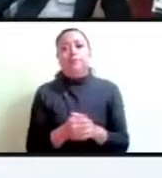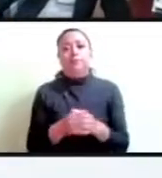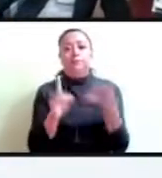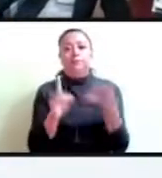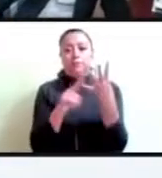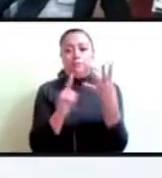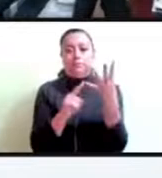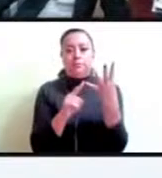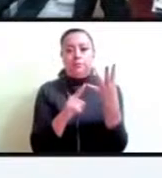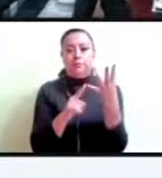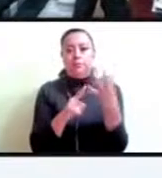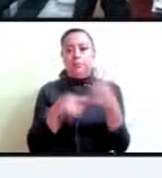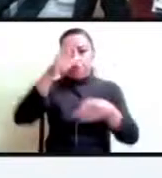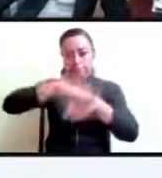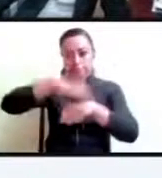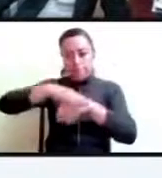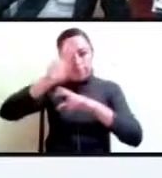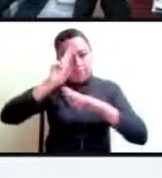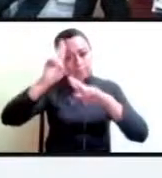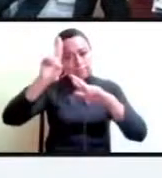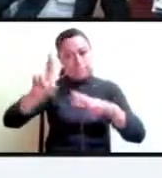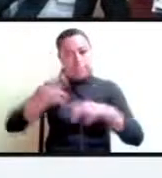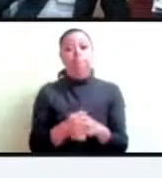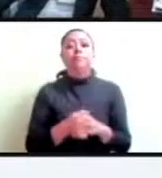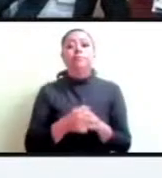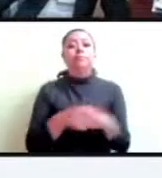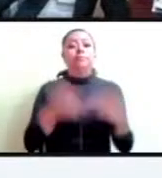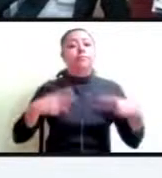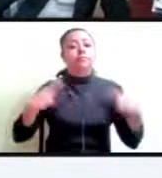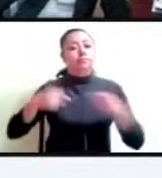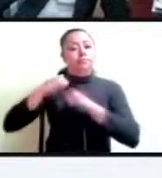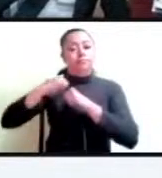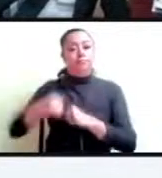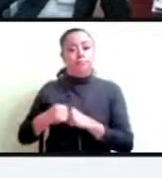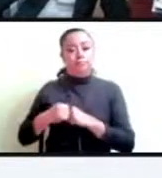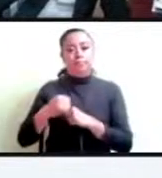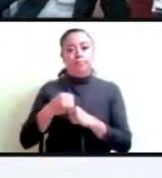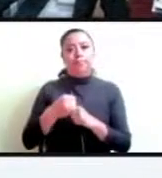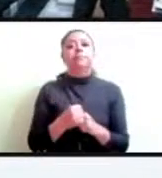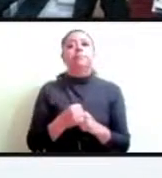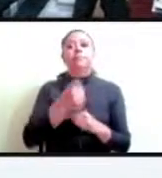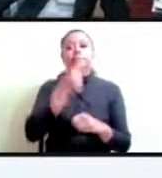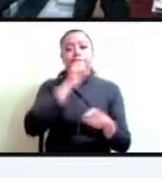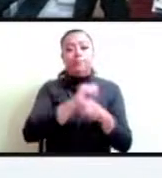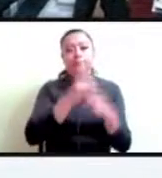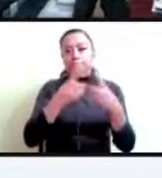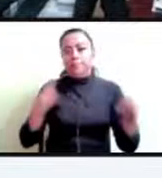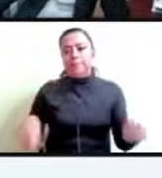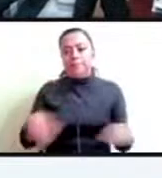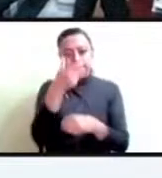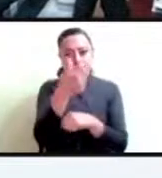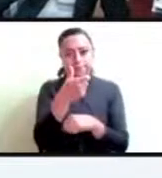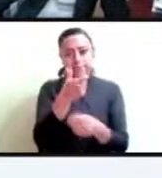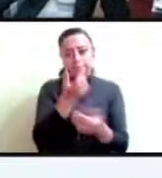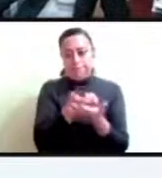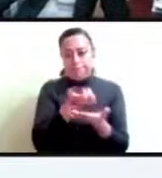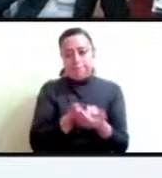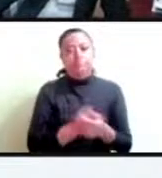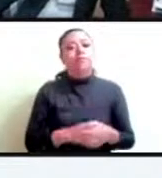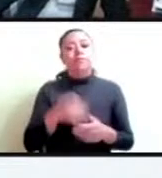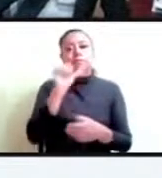de forma respetuosa a la persona titular de la Secretaría de Desarrollo Económico y a la Agencia Digital de Innovación